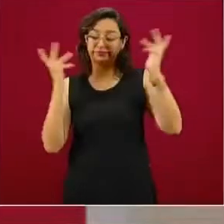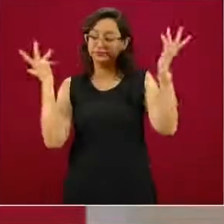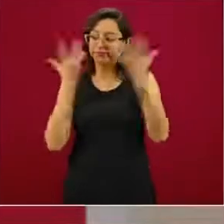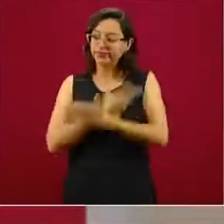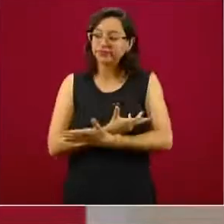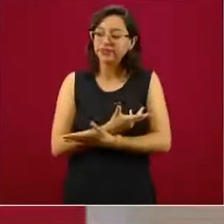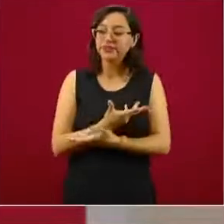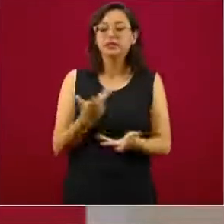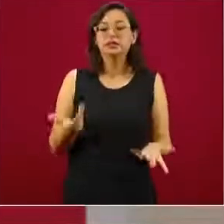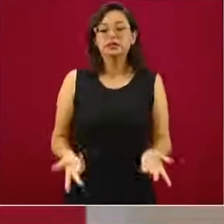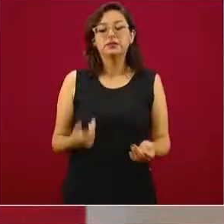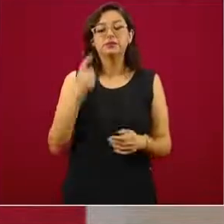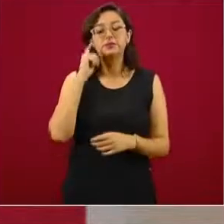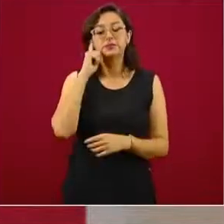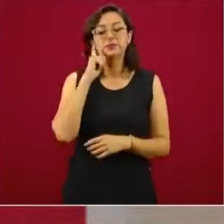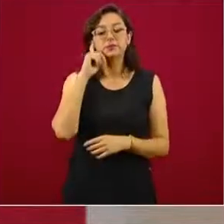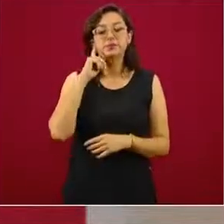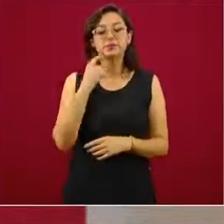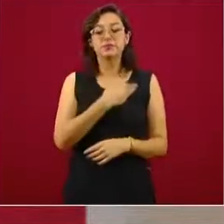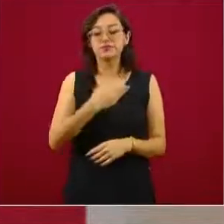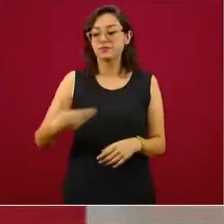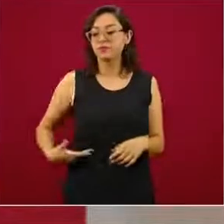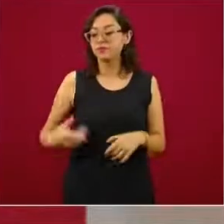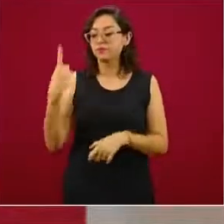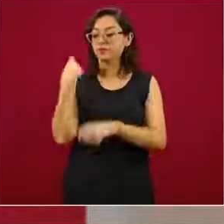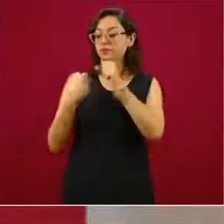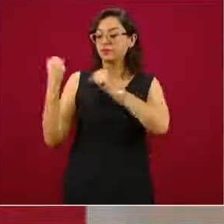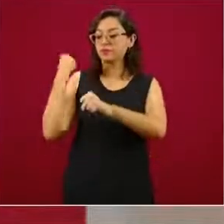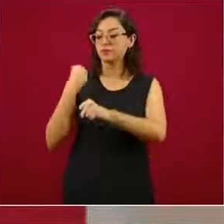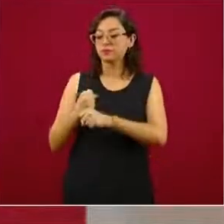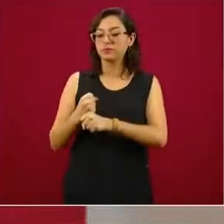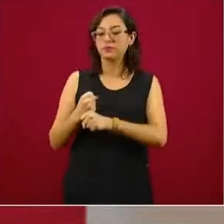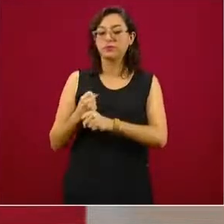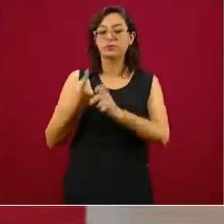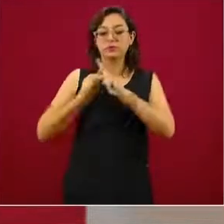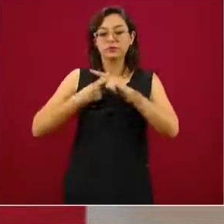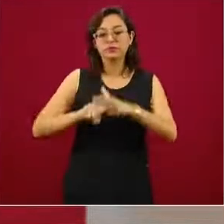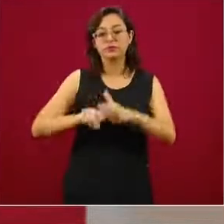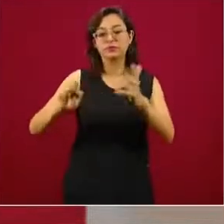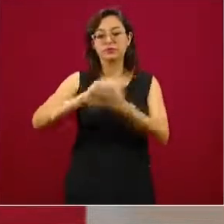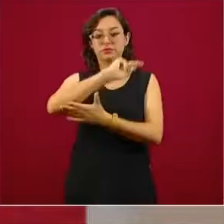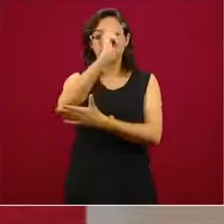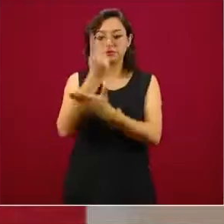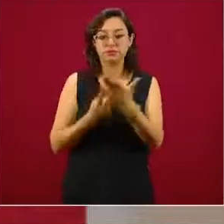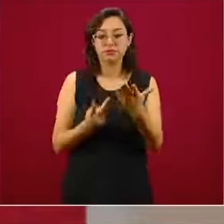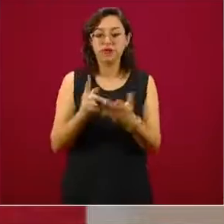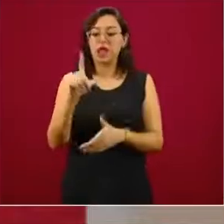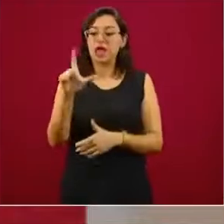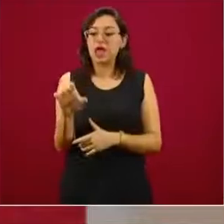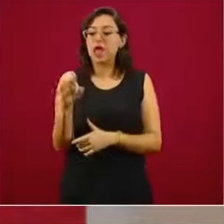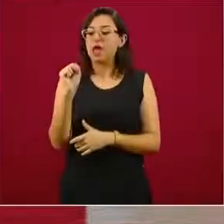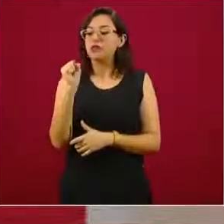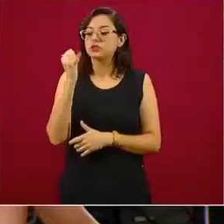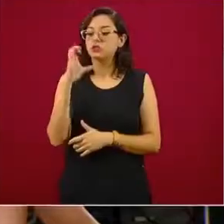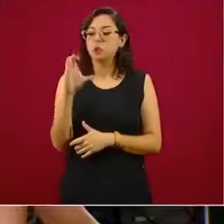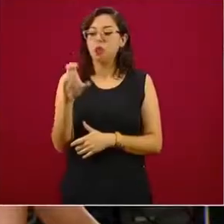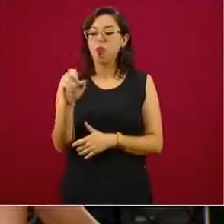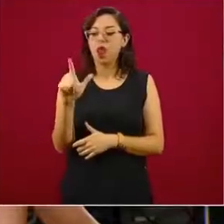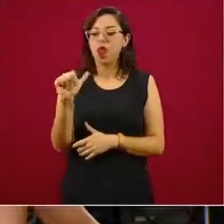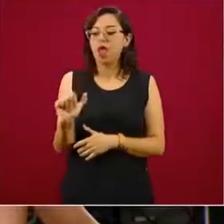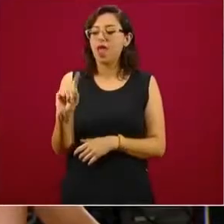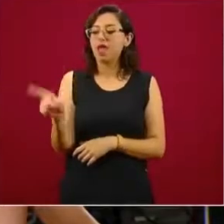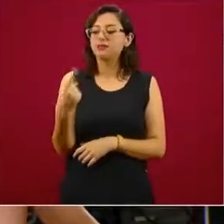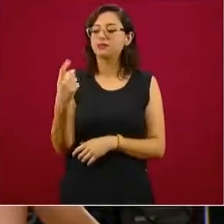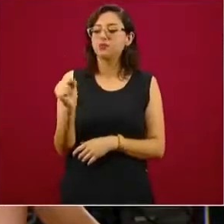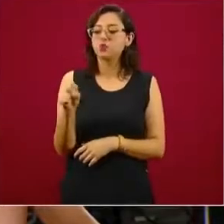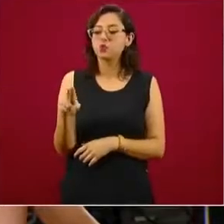hace pues cerca de un año creó el programa La Escuela es Nuestra. Este